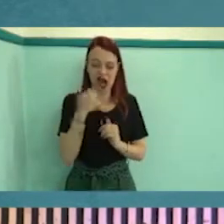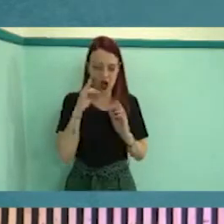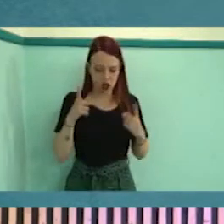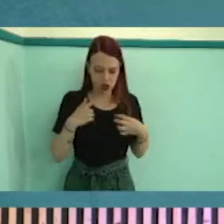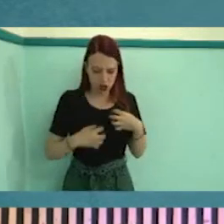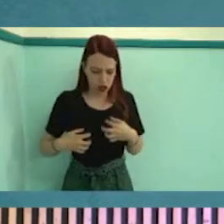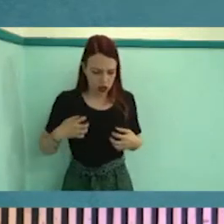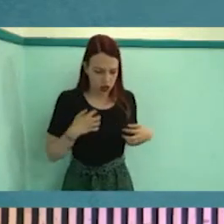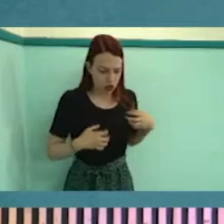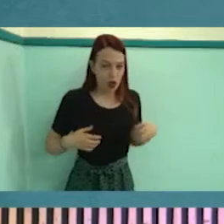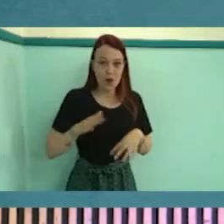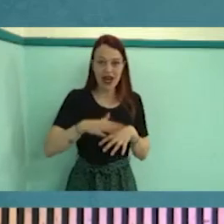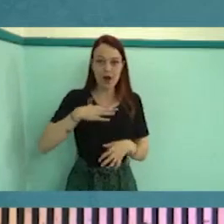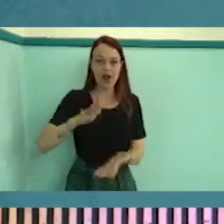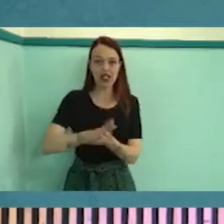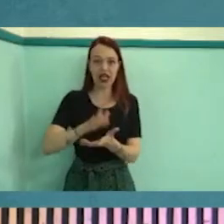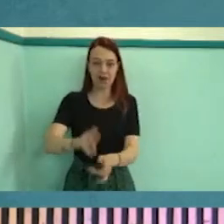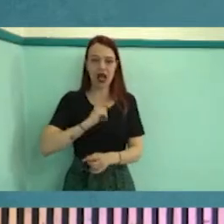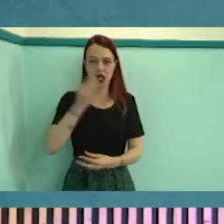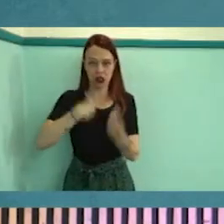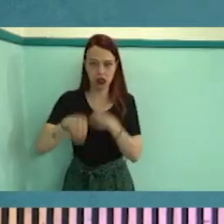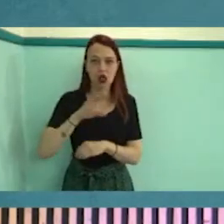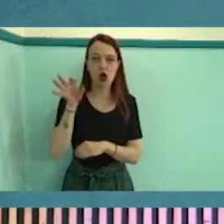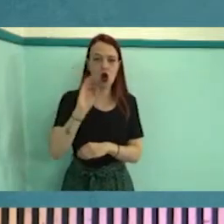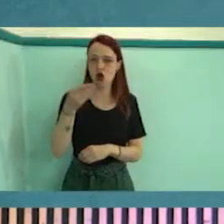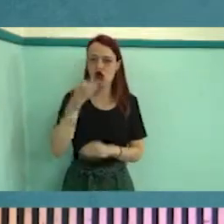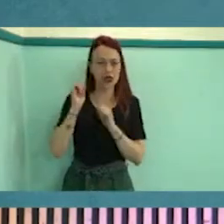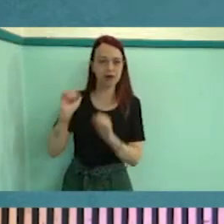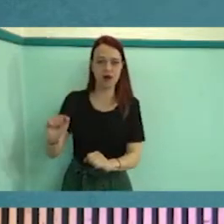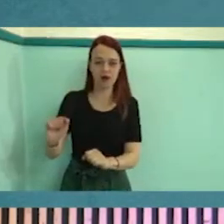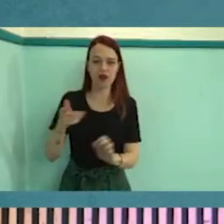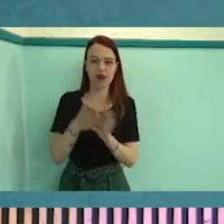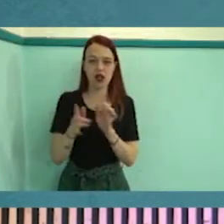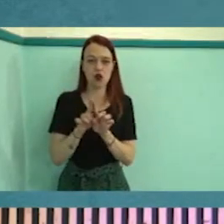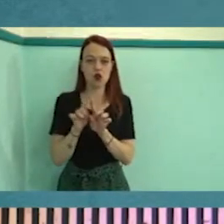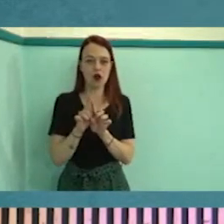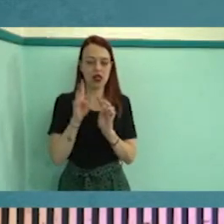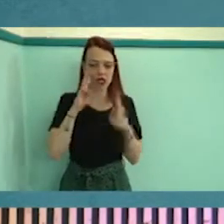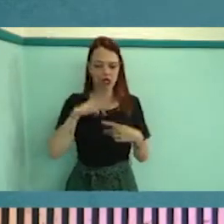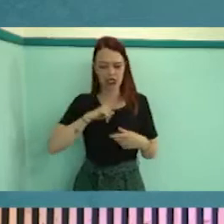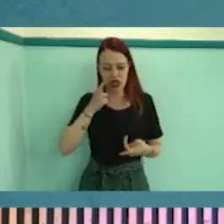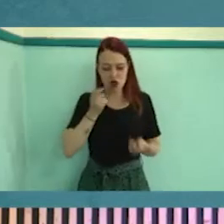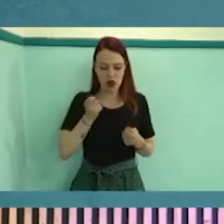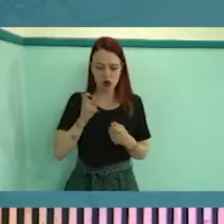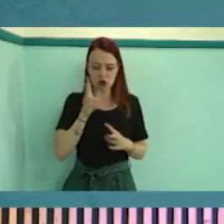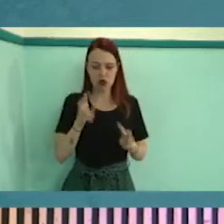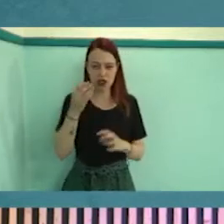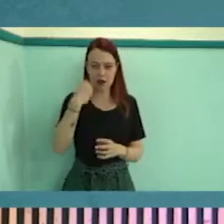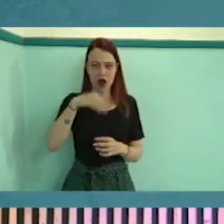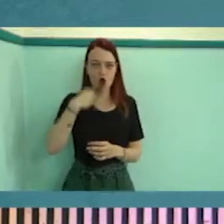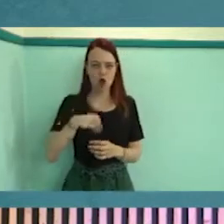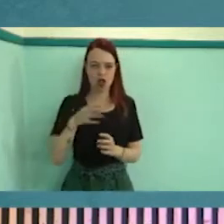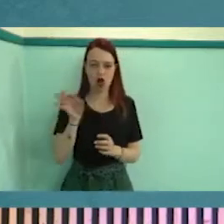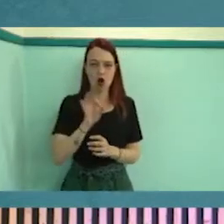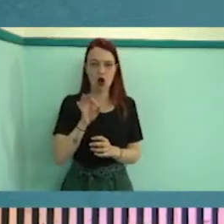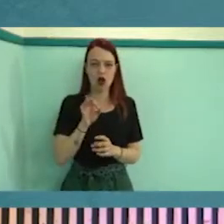es a través de la comida a través de la compulsión de la restricción de esa falsa sensación de control que nos genera el tema de la comida y el vamos